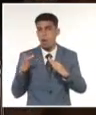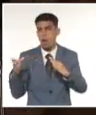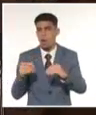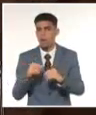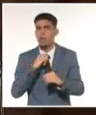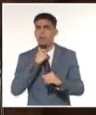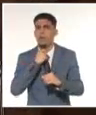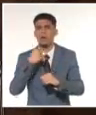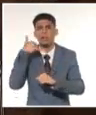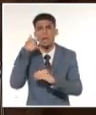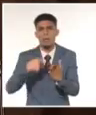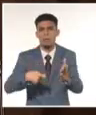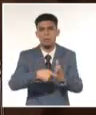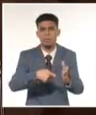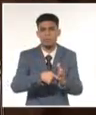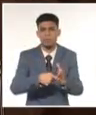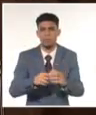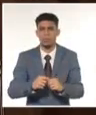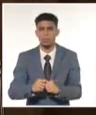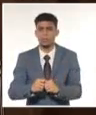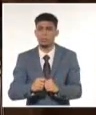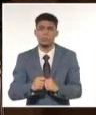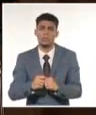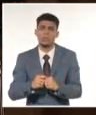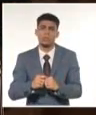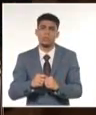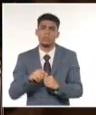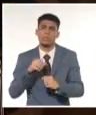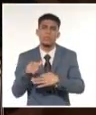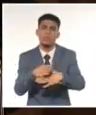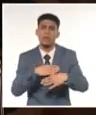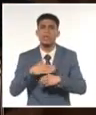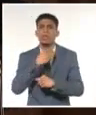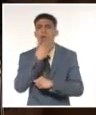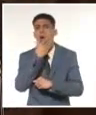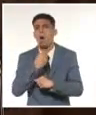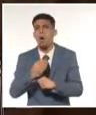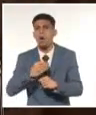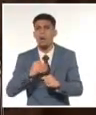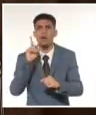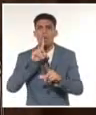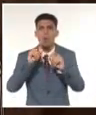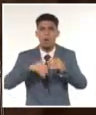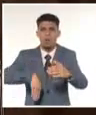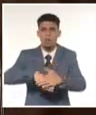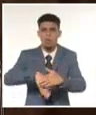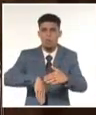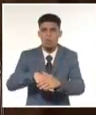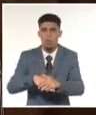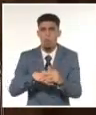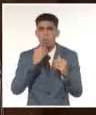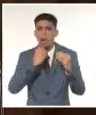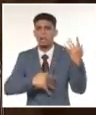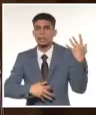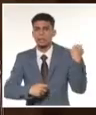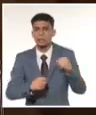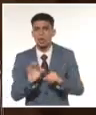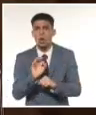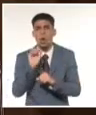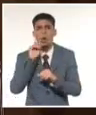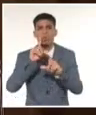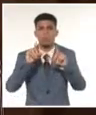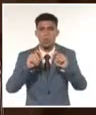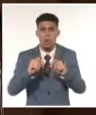Jóvenes haciendo ejercicios, jugando fútbol, dominó o ajedrez, descargando con una guitarra o alegrando con música de una